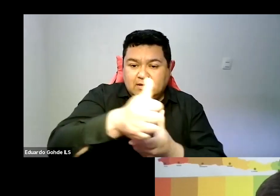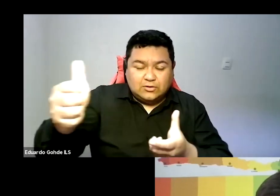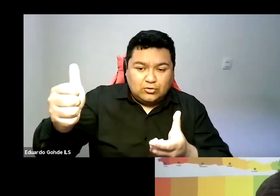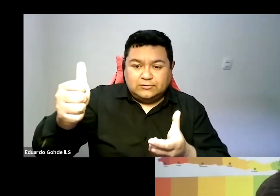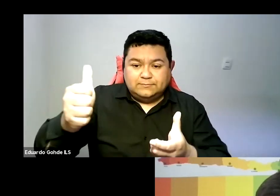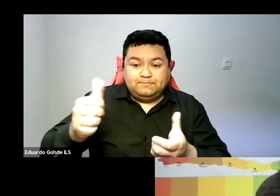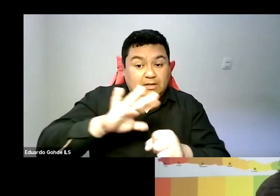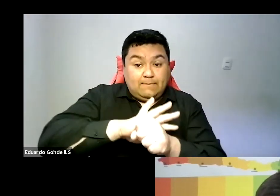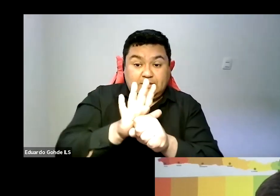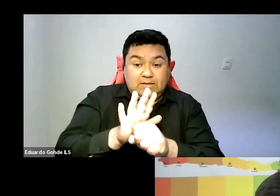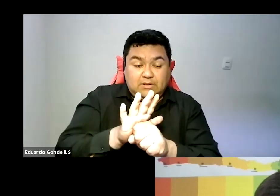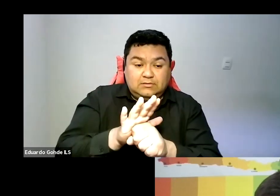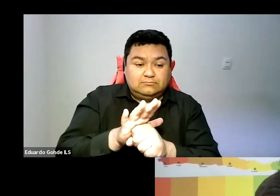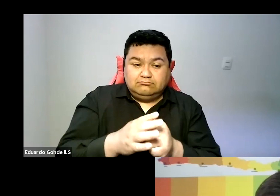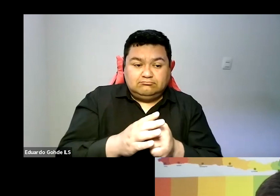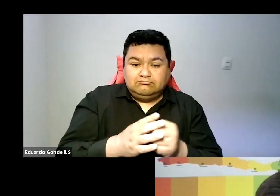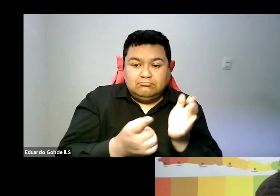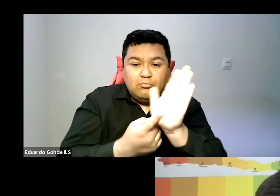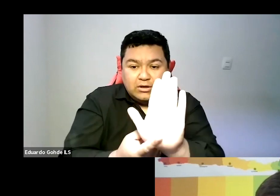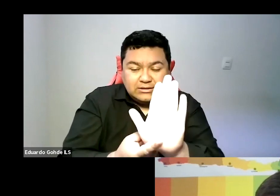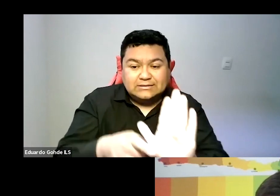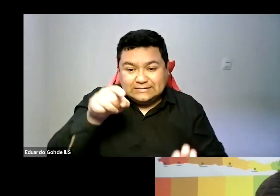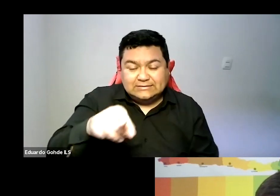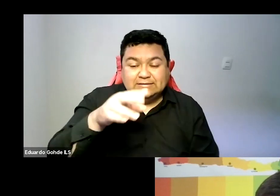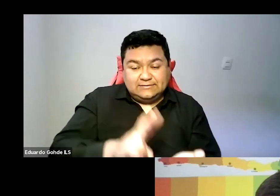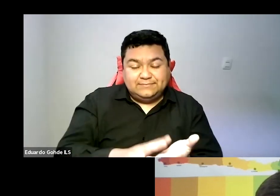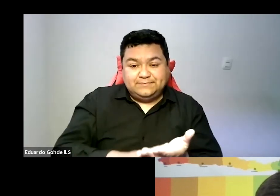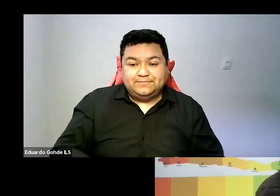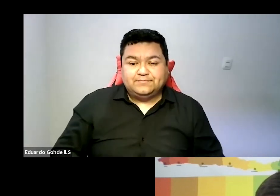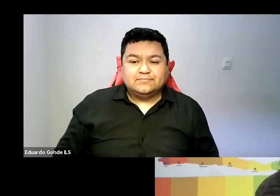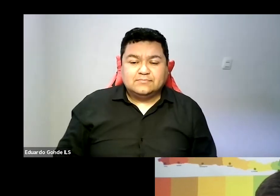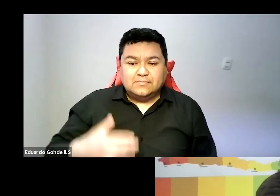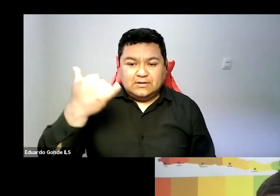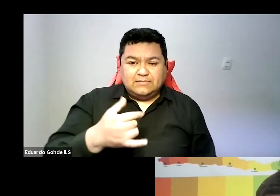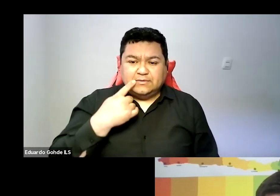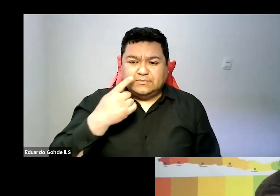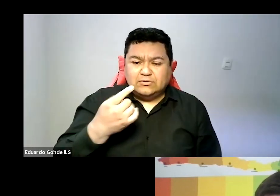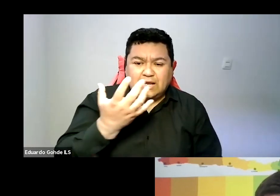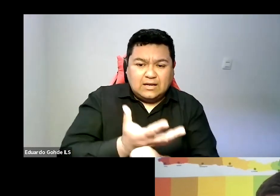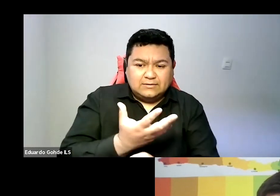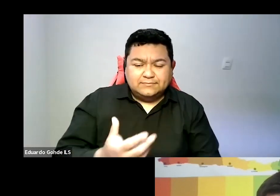y la pandemia nos ha demostrado que es así. En el fondo de esas preguntas siempre hay